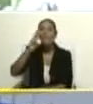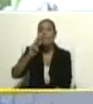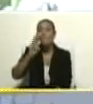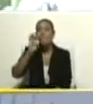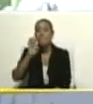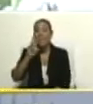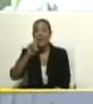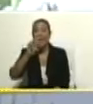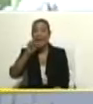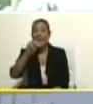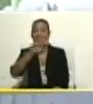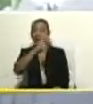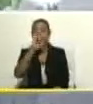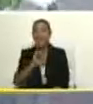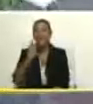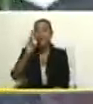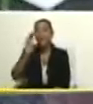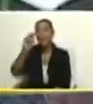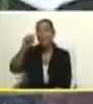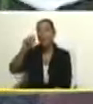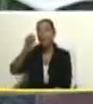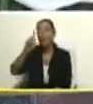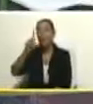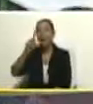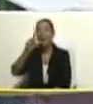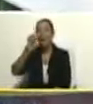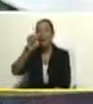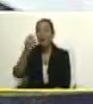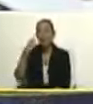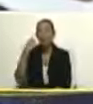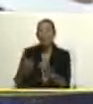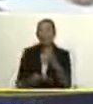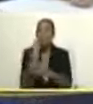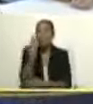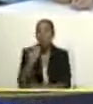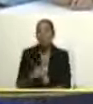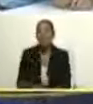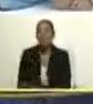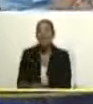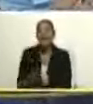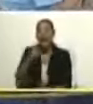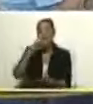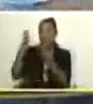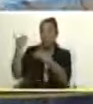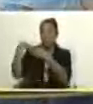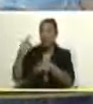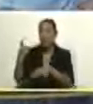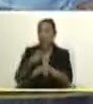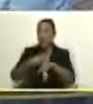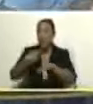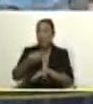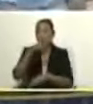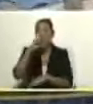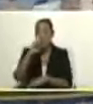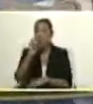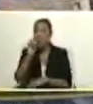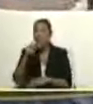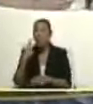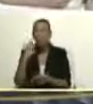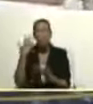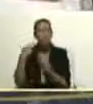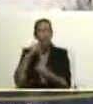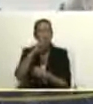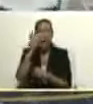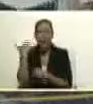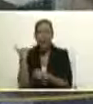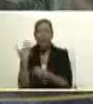aquí presente. Este liceo construido por el maestro Prieto Figueroa en el gobierno de Rómulo Gallegos